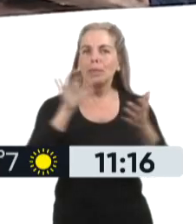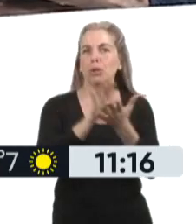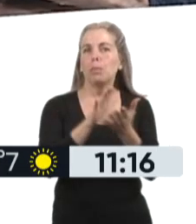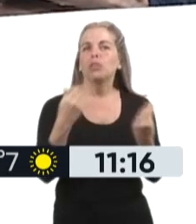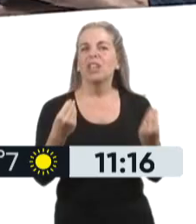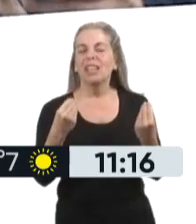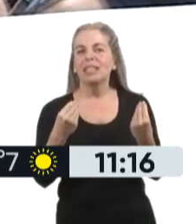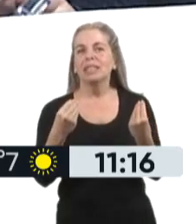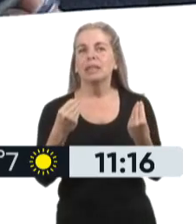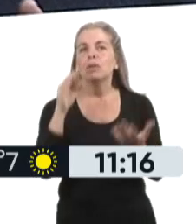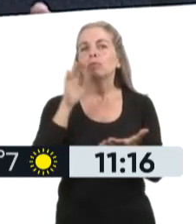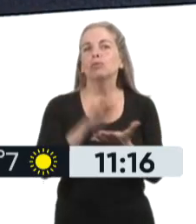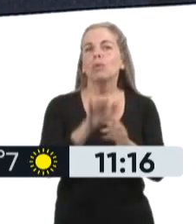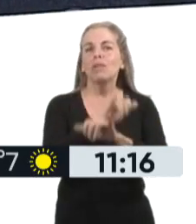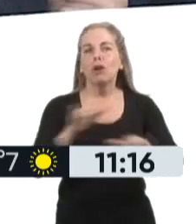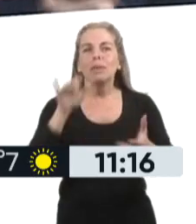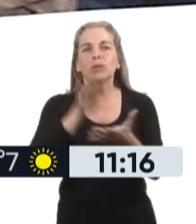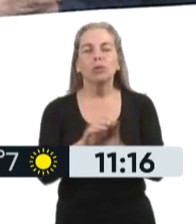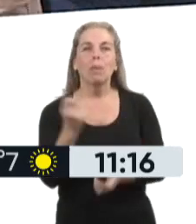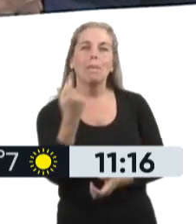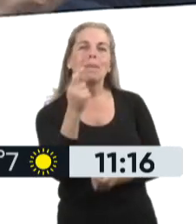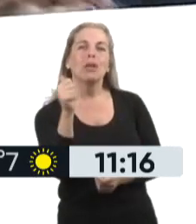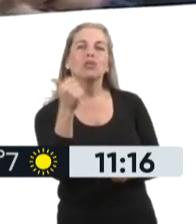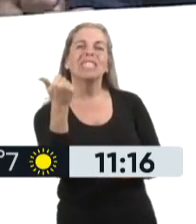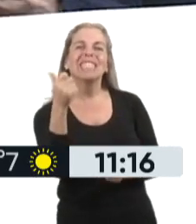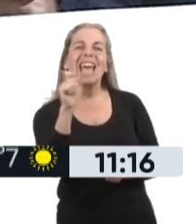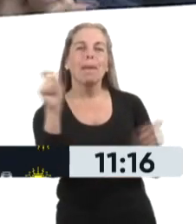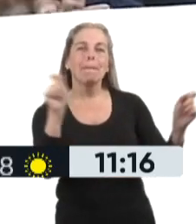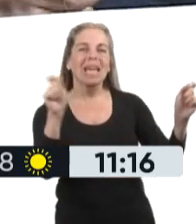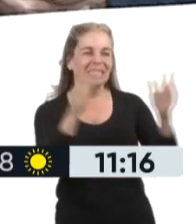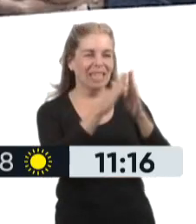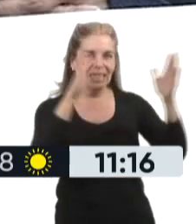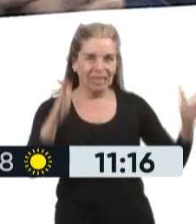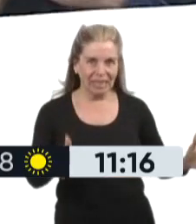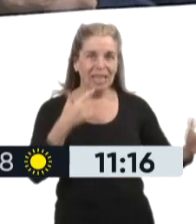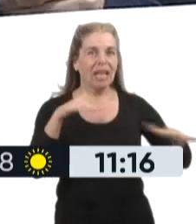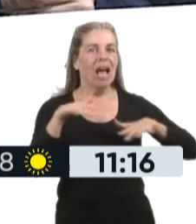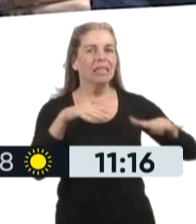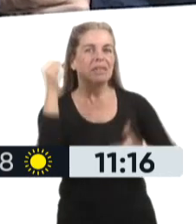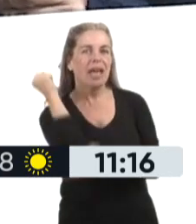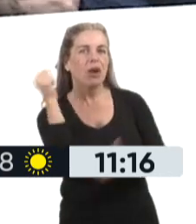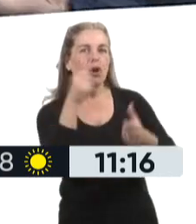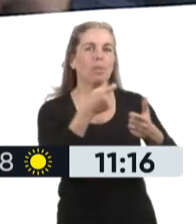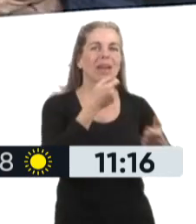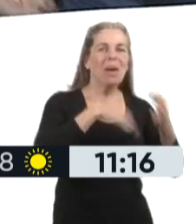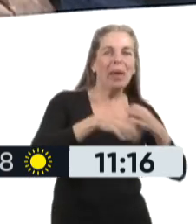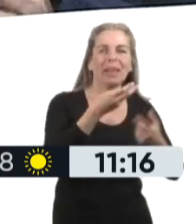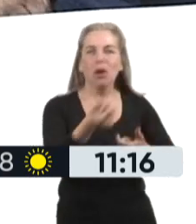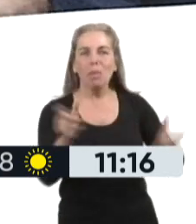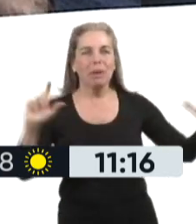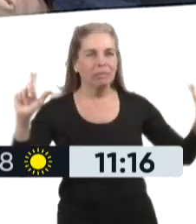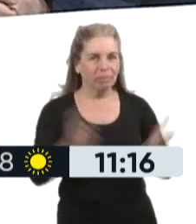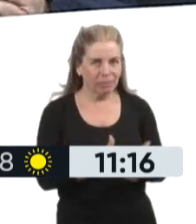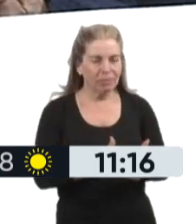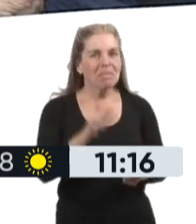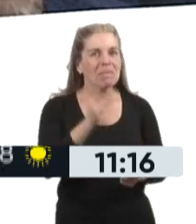EMAE, de que cayó en el primer semestre 3,2% la actividad. También hubo un estudio del centro precisamente